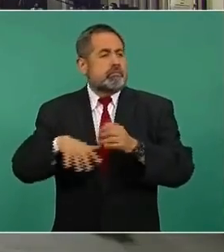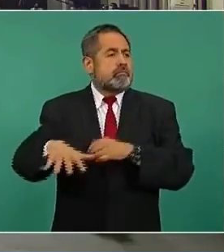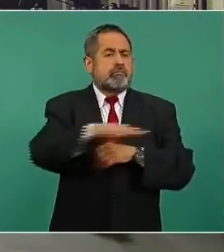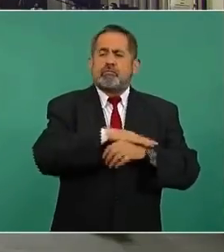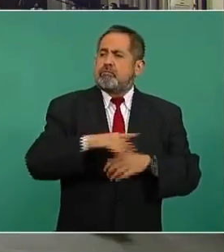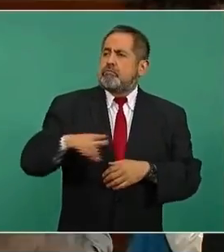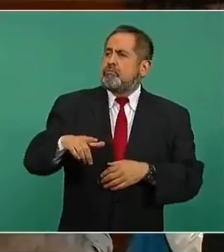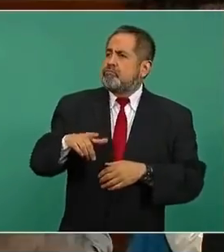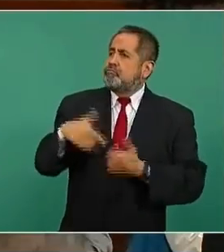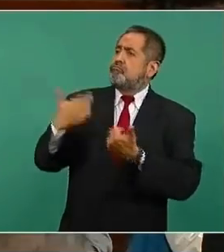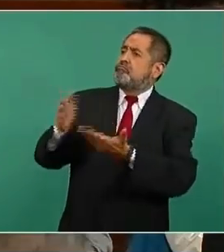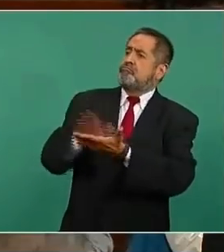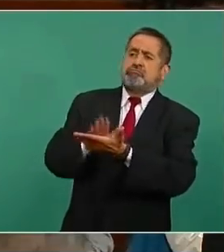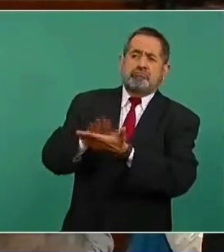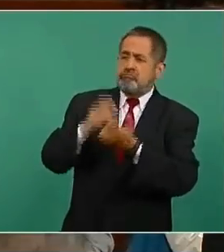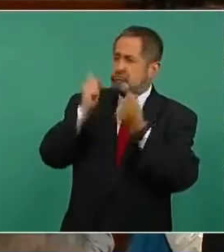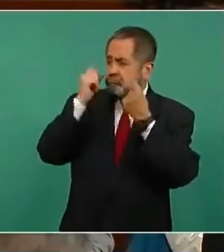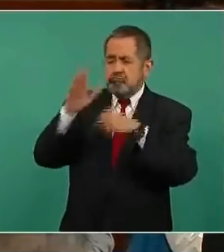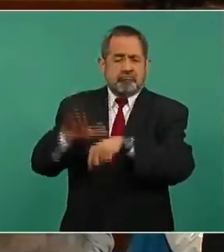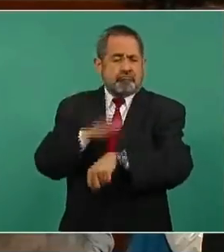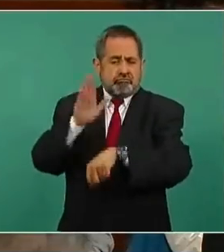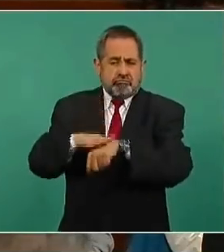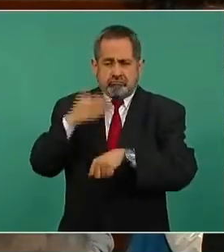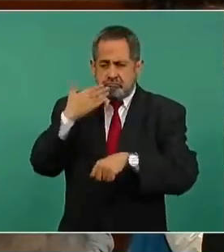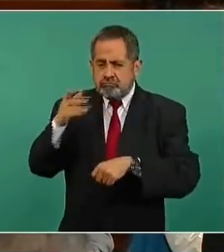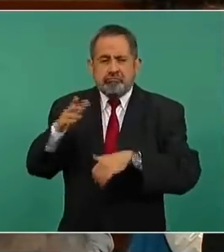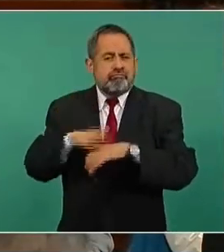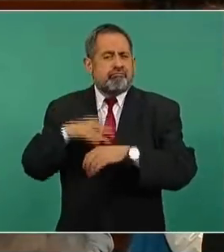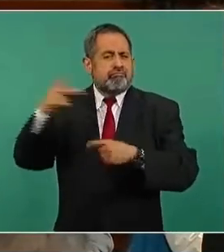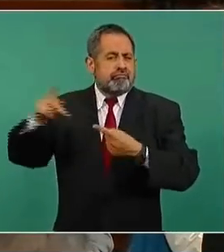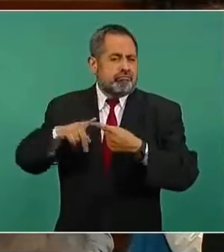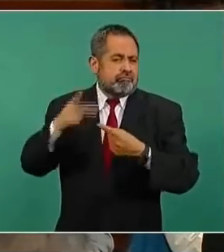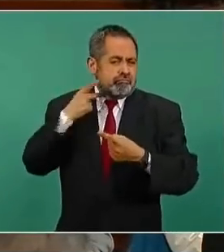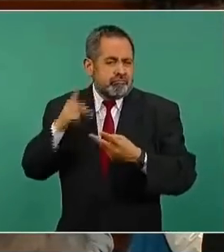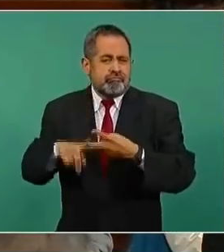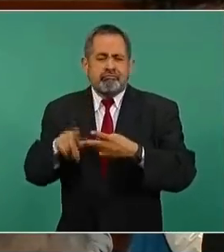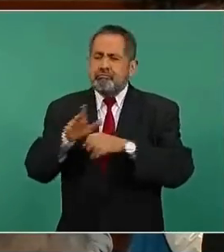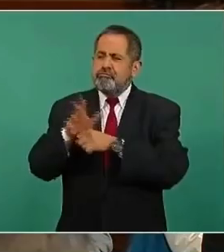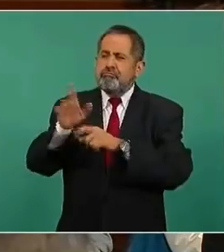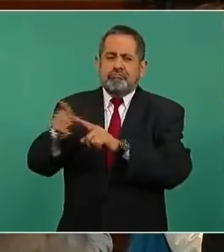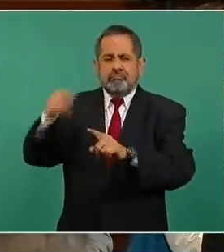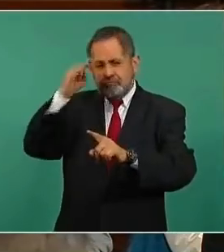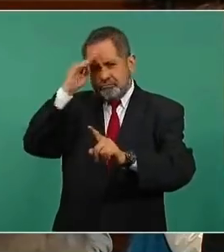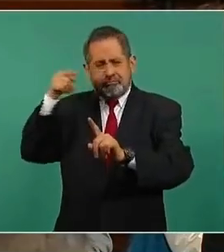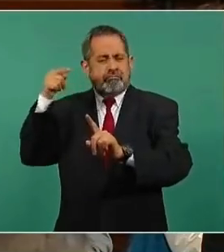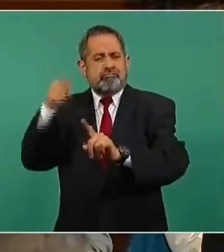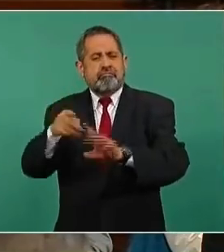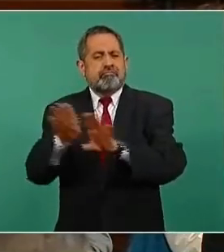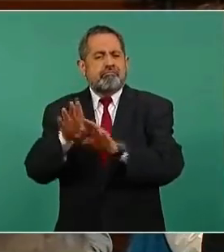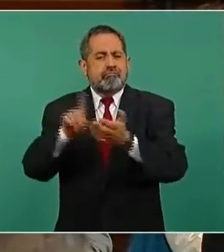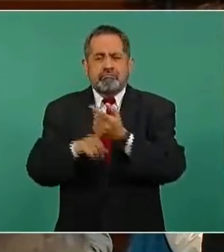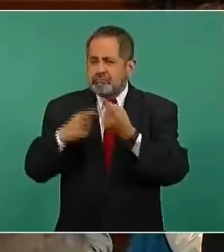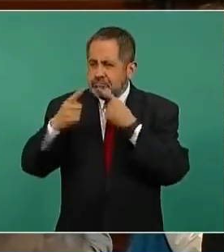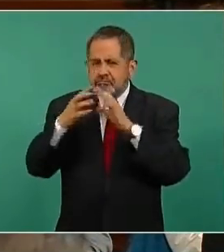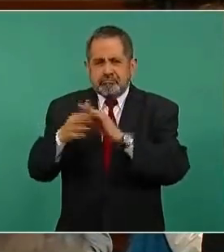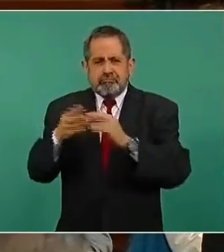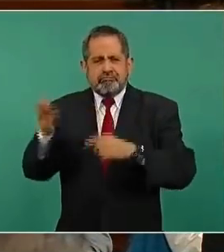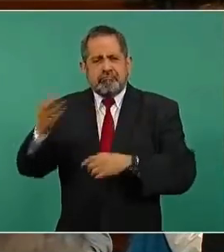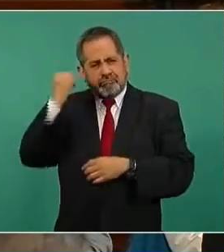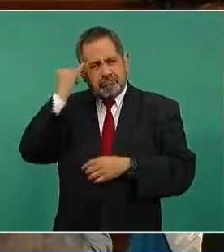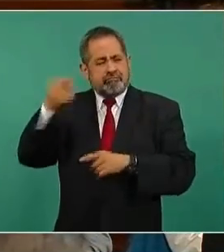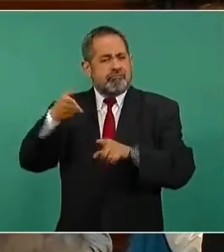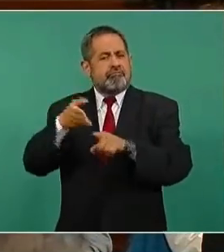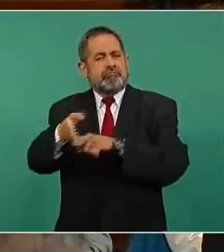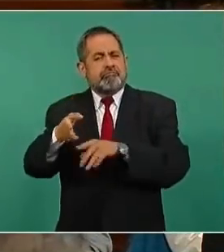de aprobación. ¿Alguna obra en especial? ¿Alguna política pública? ¿Cuál a su consideración sería esta premisa que ha